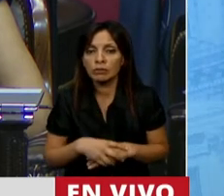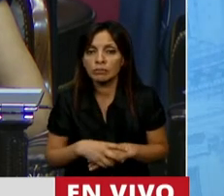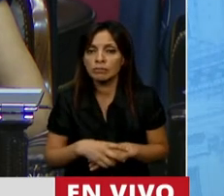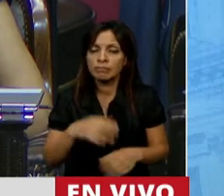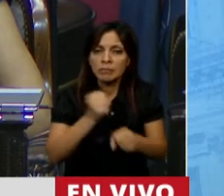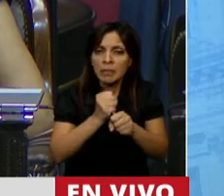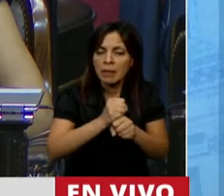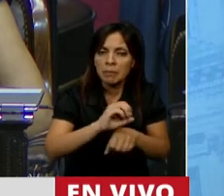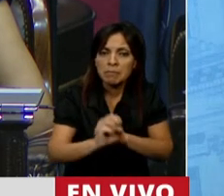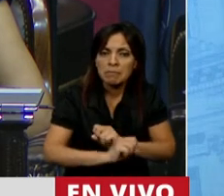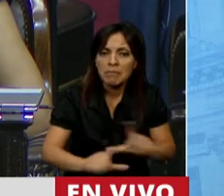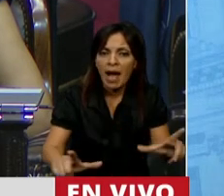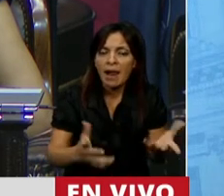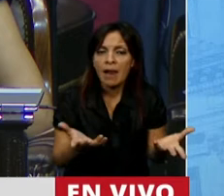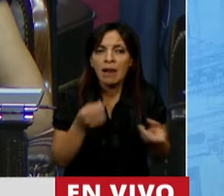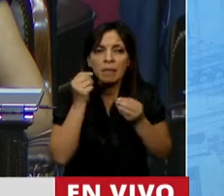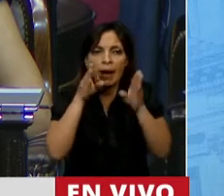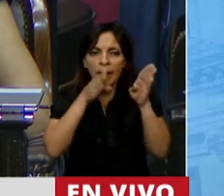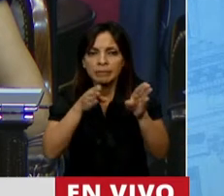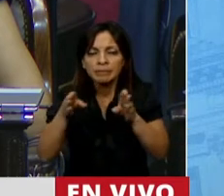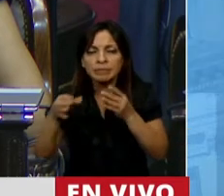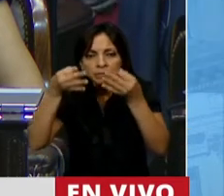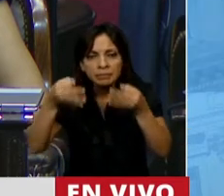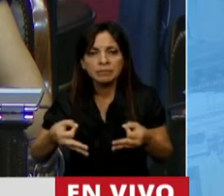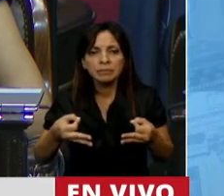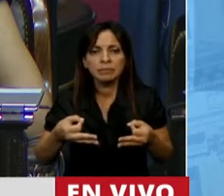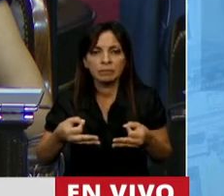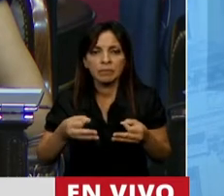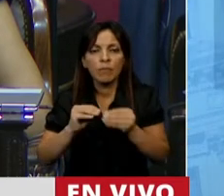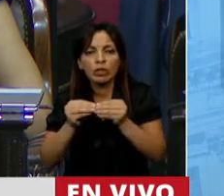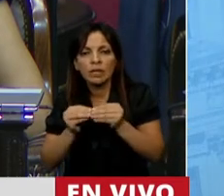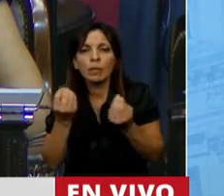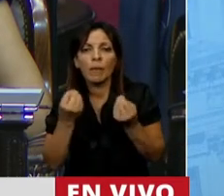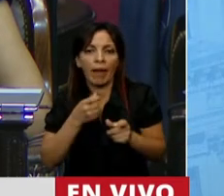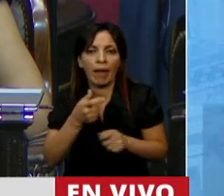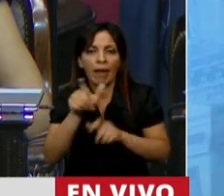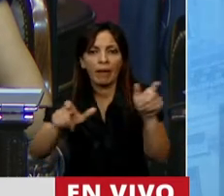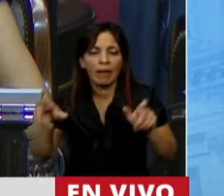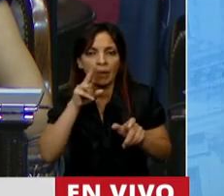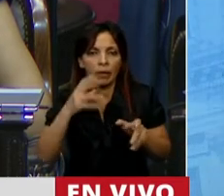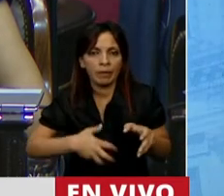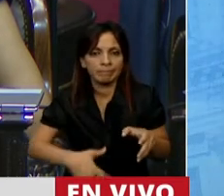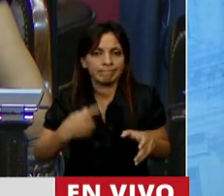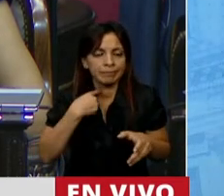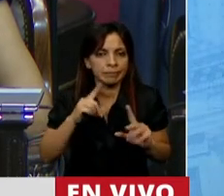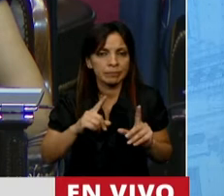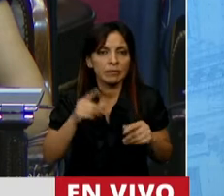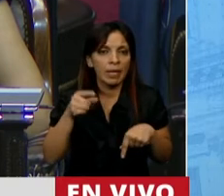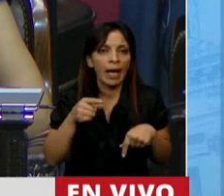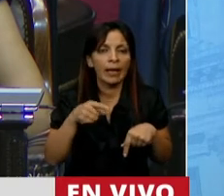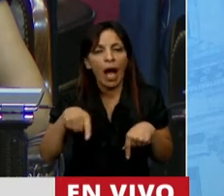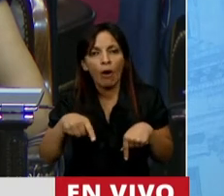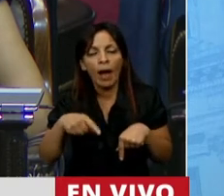inoperantes para abordar eficazmente las causas que llevan a los embarazos no deseados y entonces nos abocamos a legislar sobre los